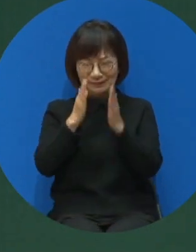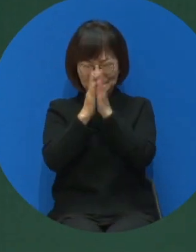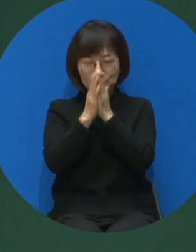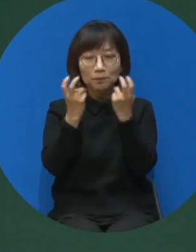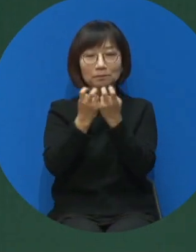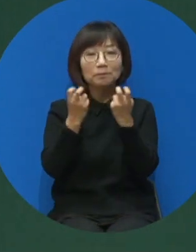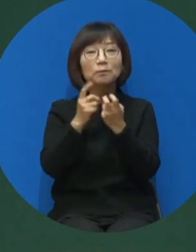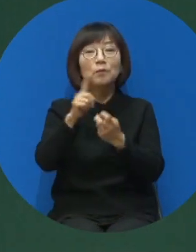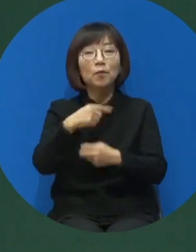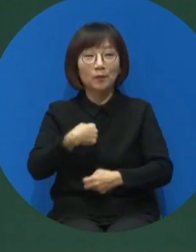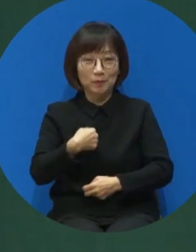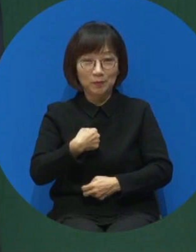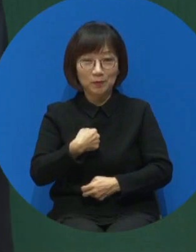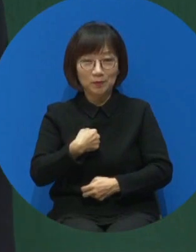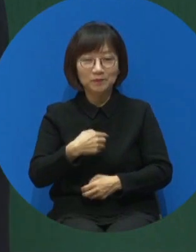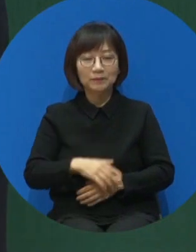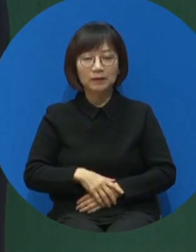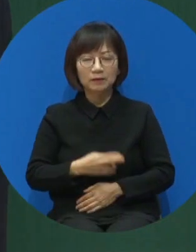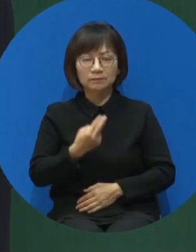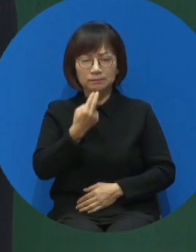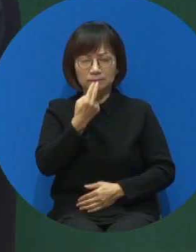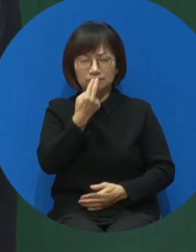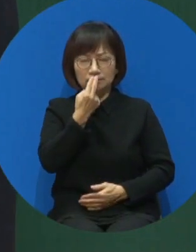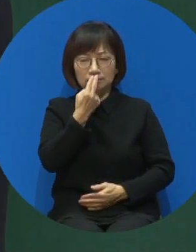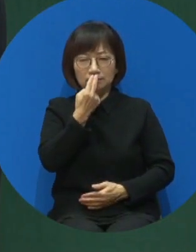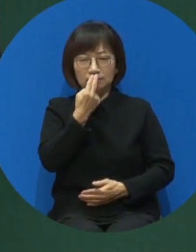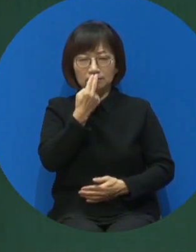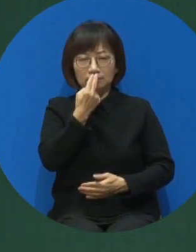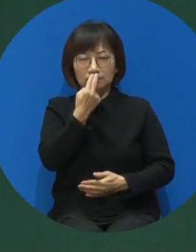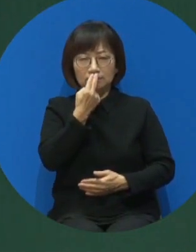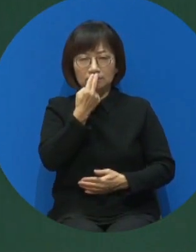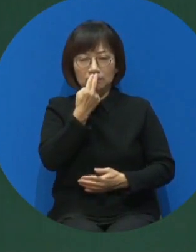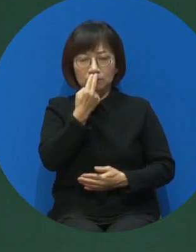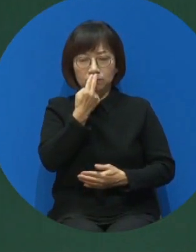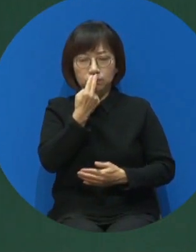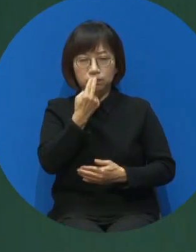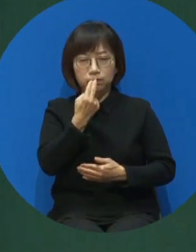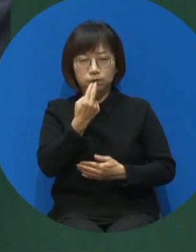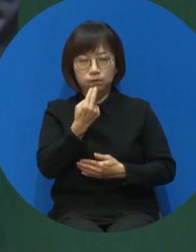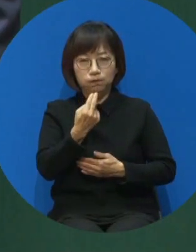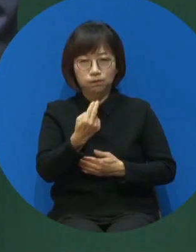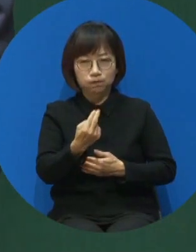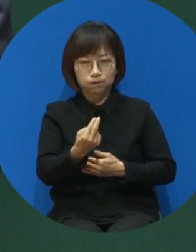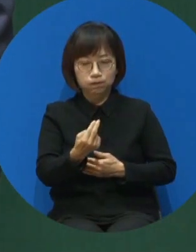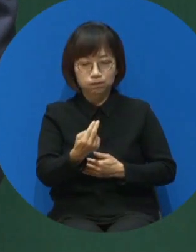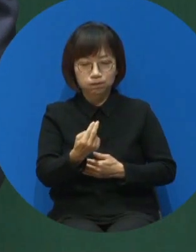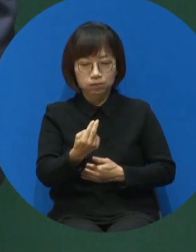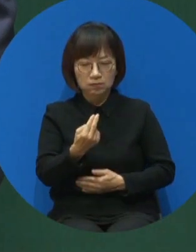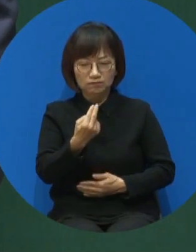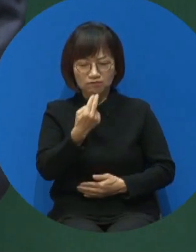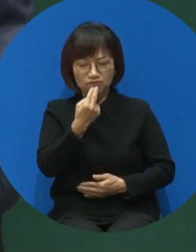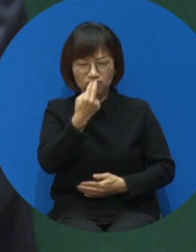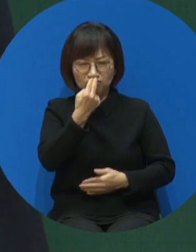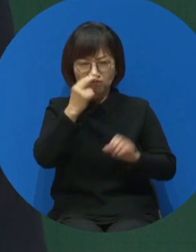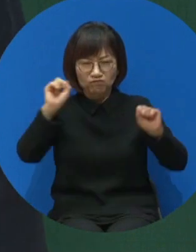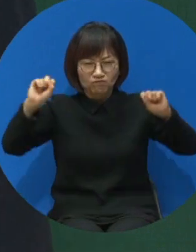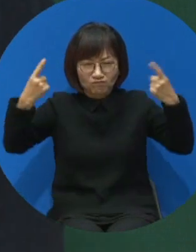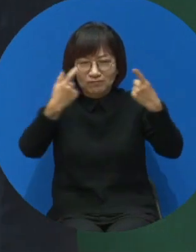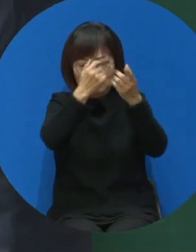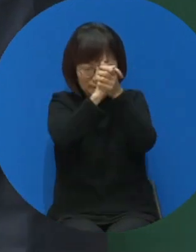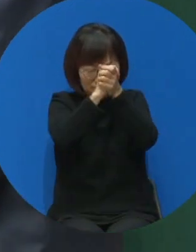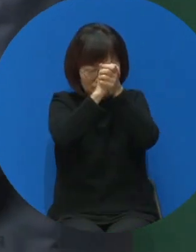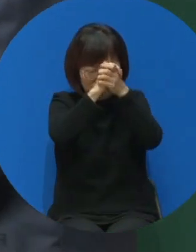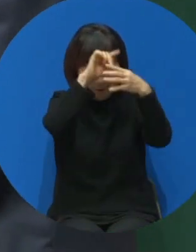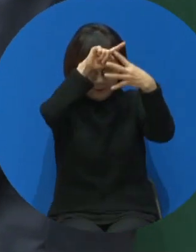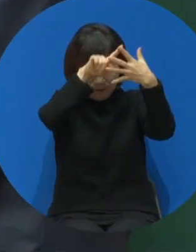por ejemplo cuando hago la respiración cuando inah lo hago esto no existe en el chándal y del gurú que eso keaton y cuando exhaló algo para que se